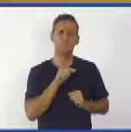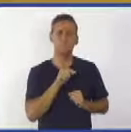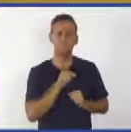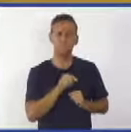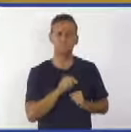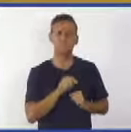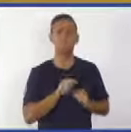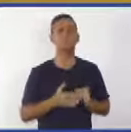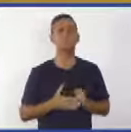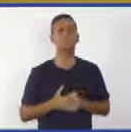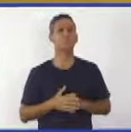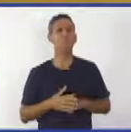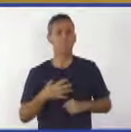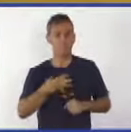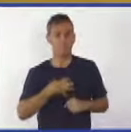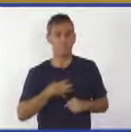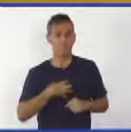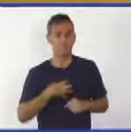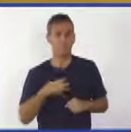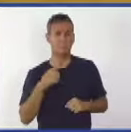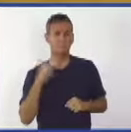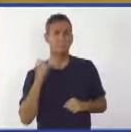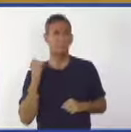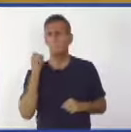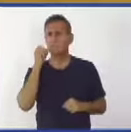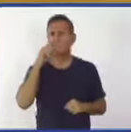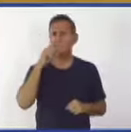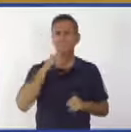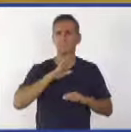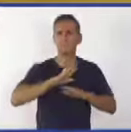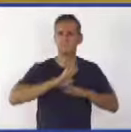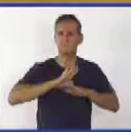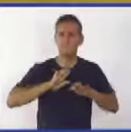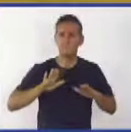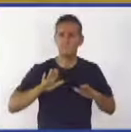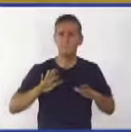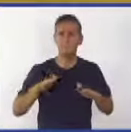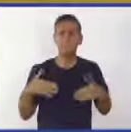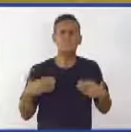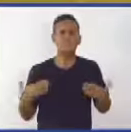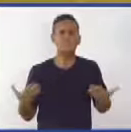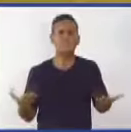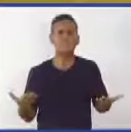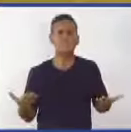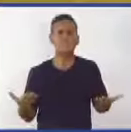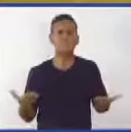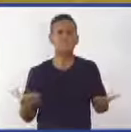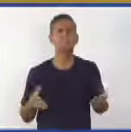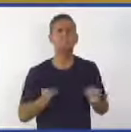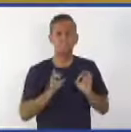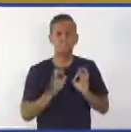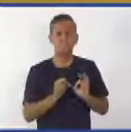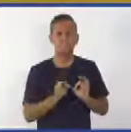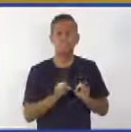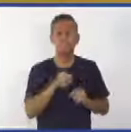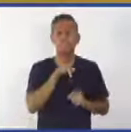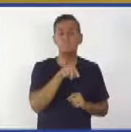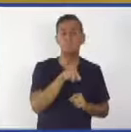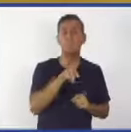solicitud que le he hecho tiene una finalidad y es que justamente en